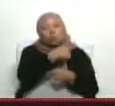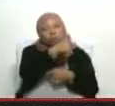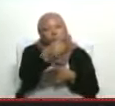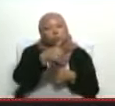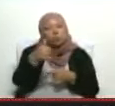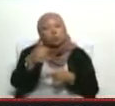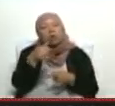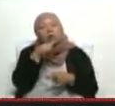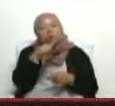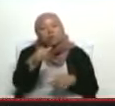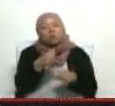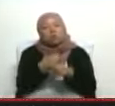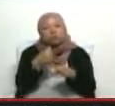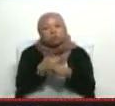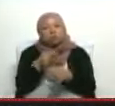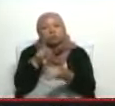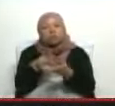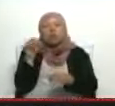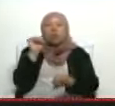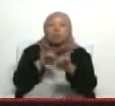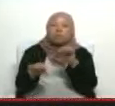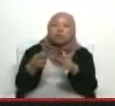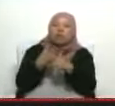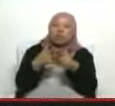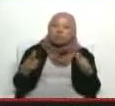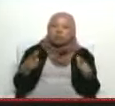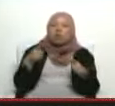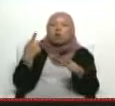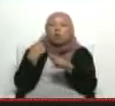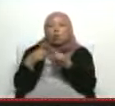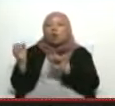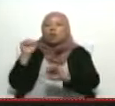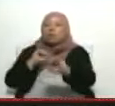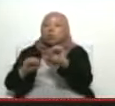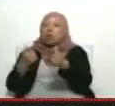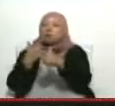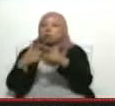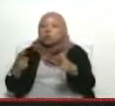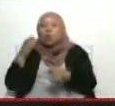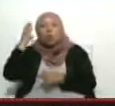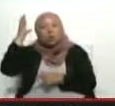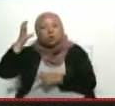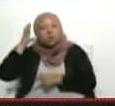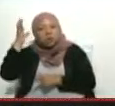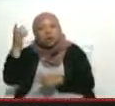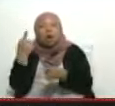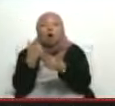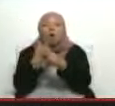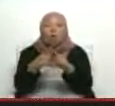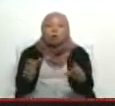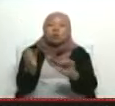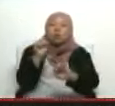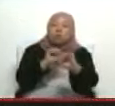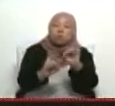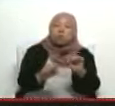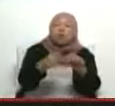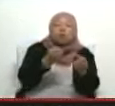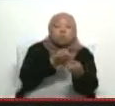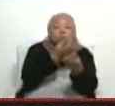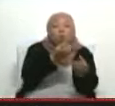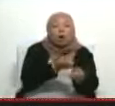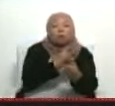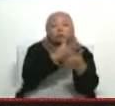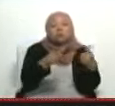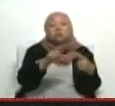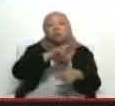su fachada, una para defender que la libertad de prensa, otra que para defender la libertad de conciencia, otra para defender la libertad de expresión, para